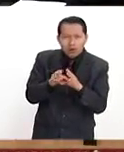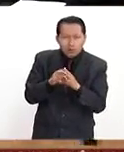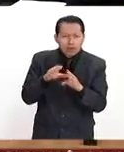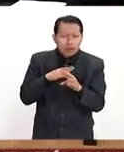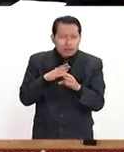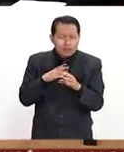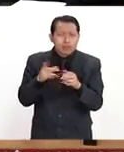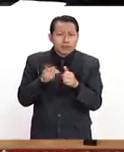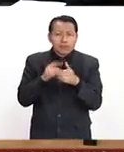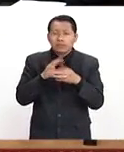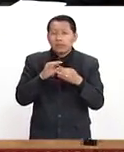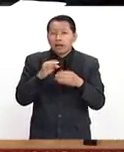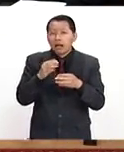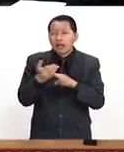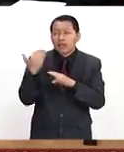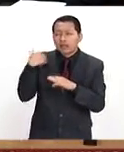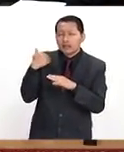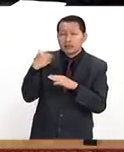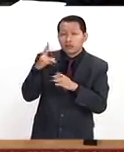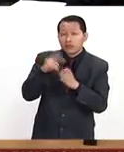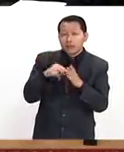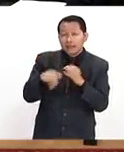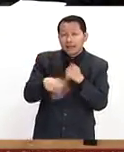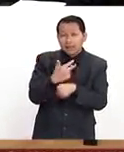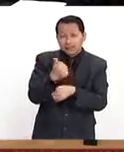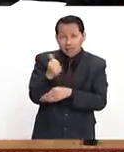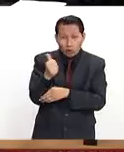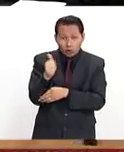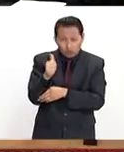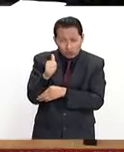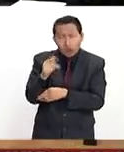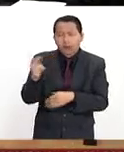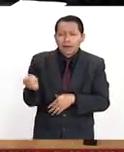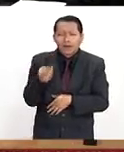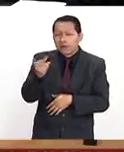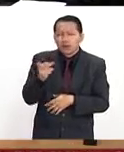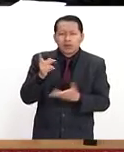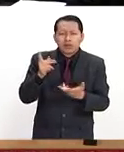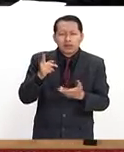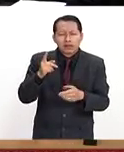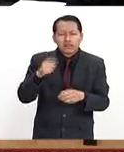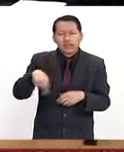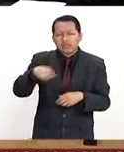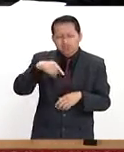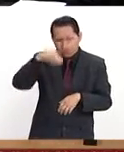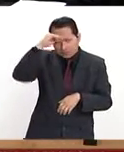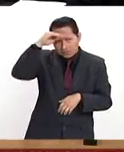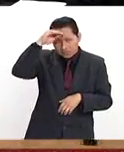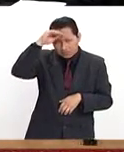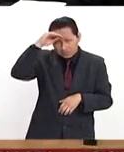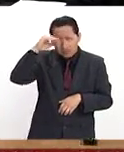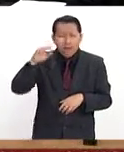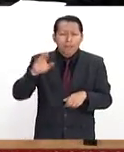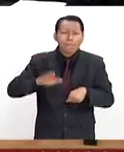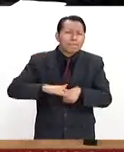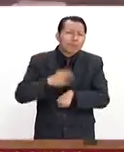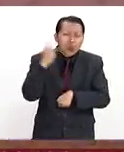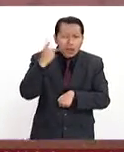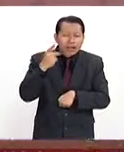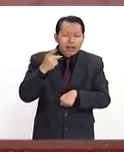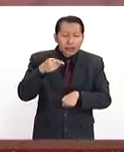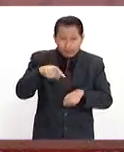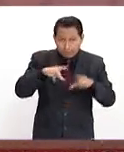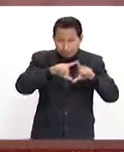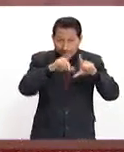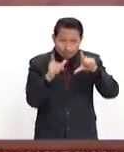primera medición en agosto del 13 y preguntamos quién cree que es el principal responsable de que en México haya mujeres que